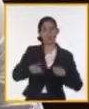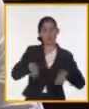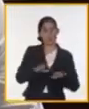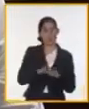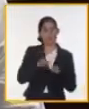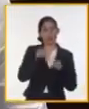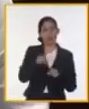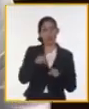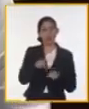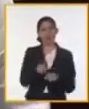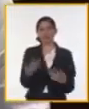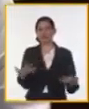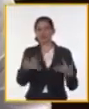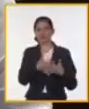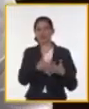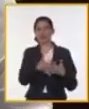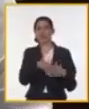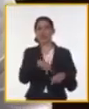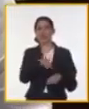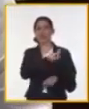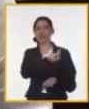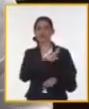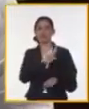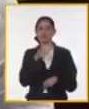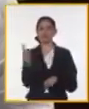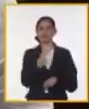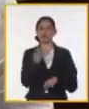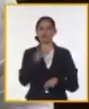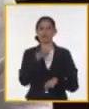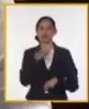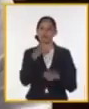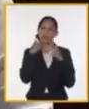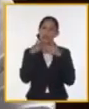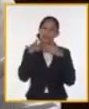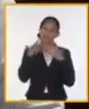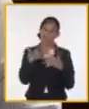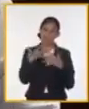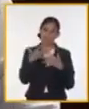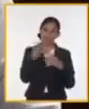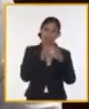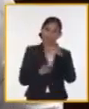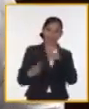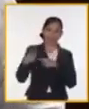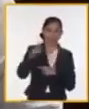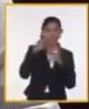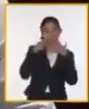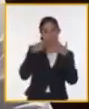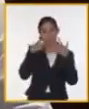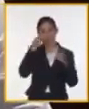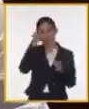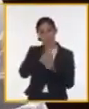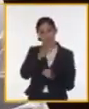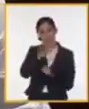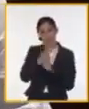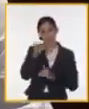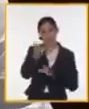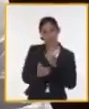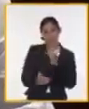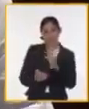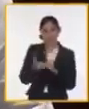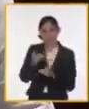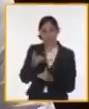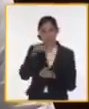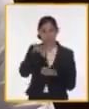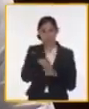la responsabilidad que tenemos también en la conducción de los importantes procesos y tareas que desarrolla el sector, fundamentalmente